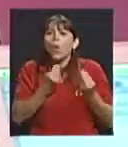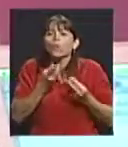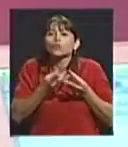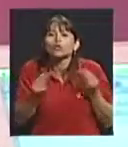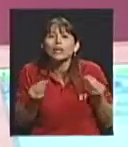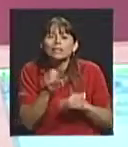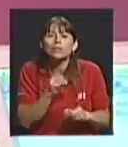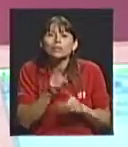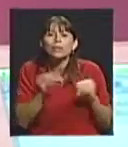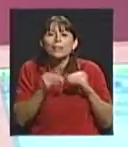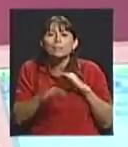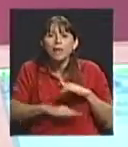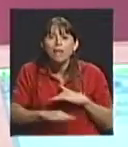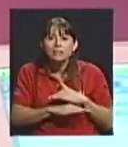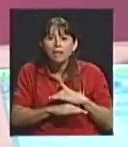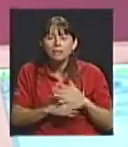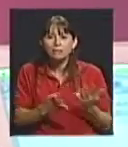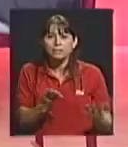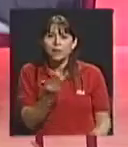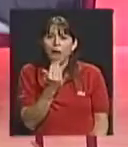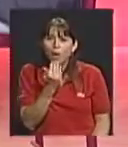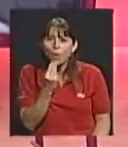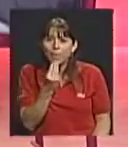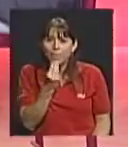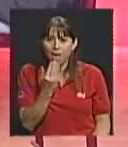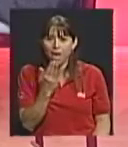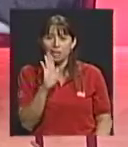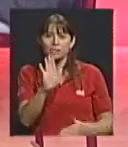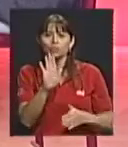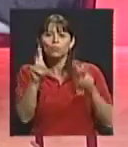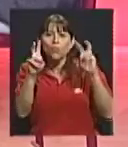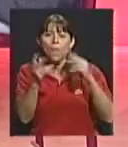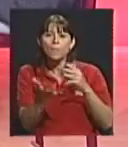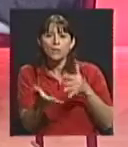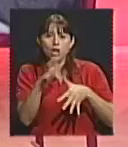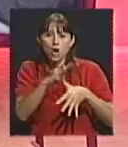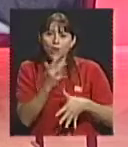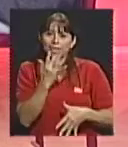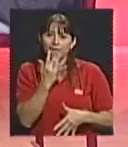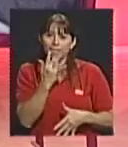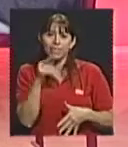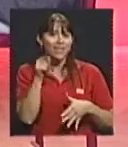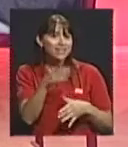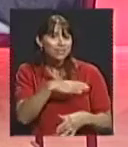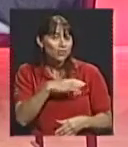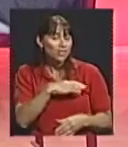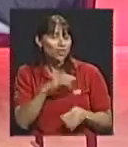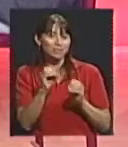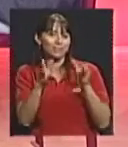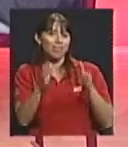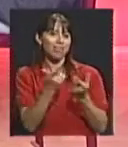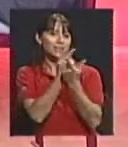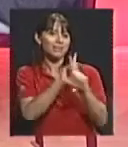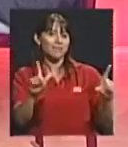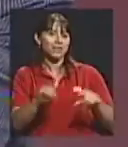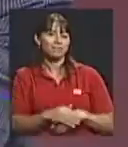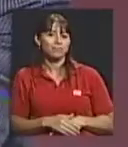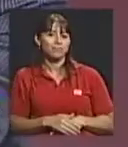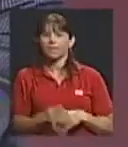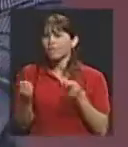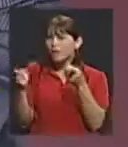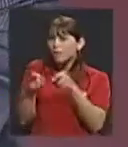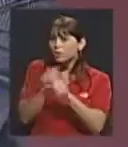comida básicas comer la comida es su prioridad en esas condiciones nadie es libre y qué pasó con todos los